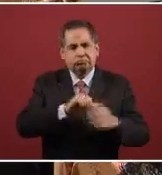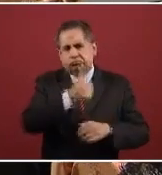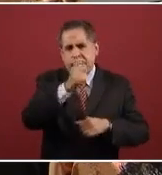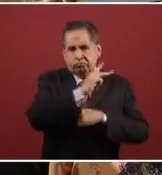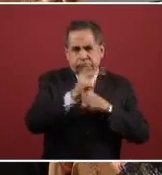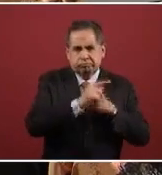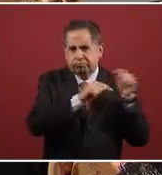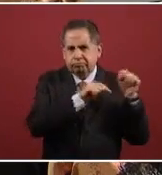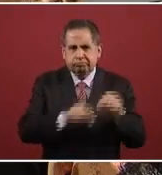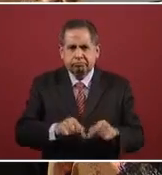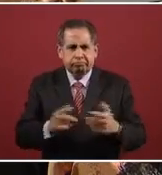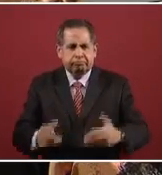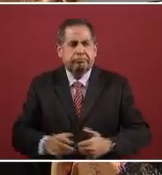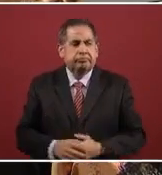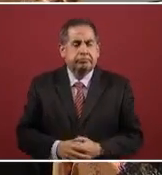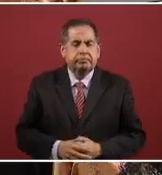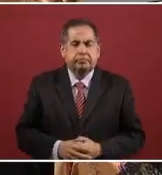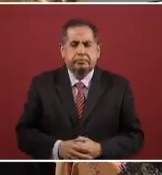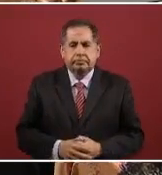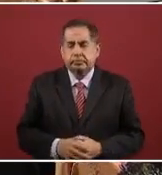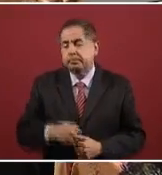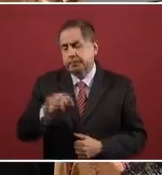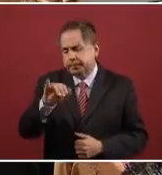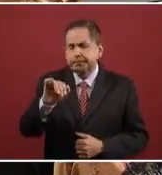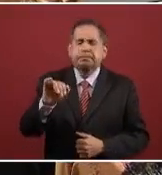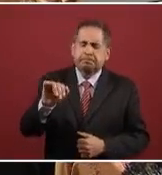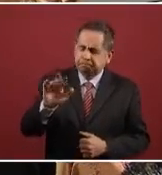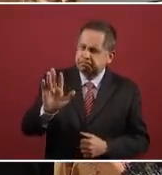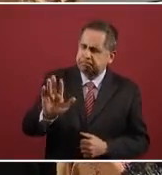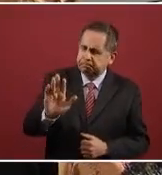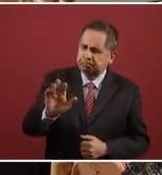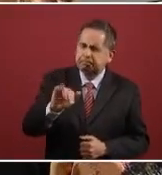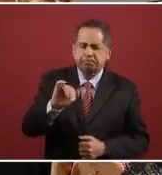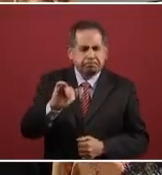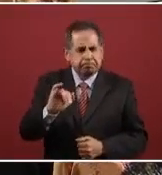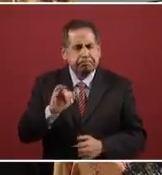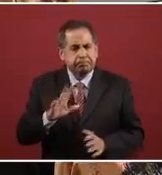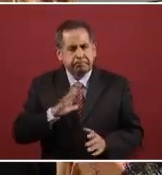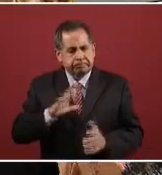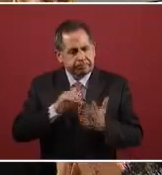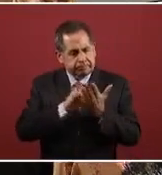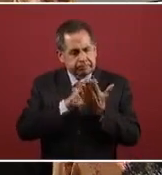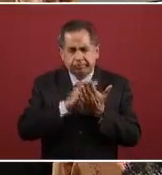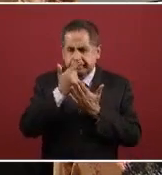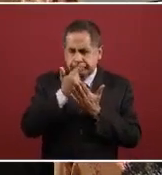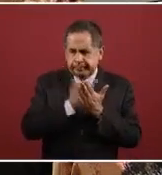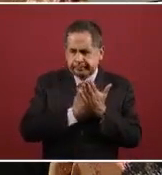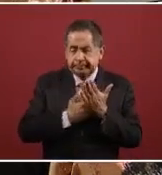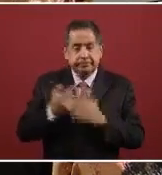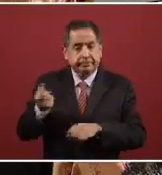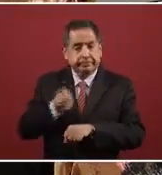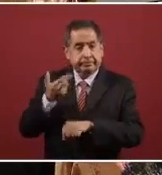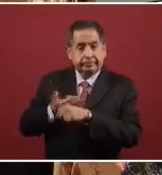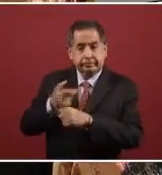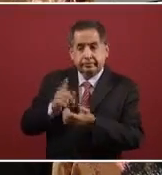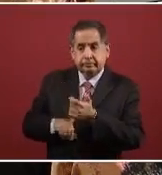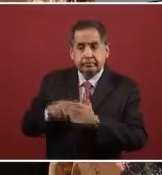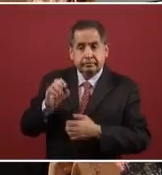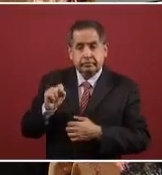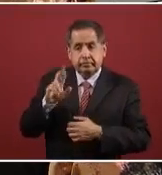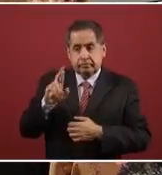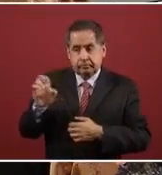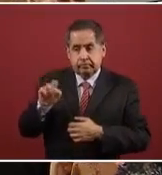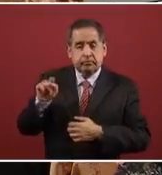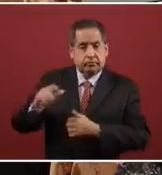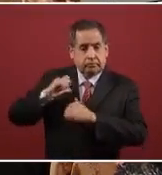México. Eso sí, efectivamente está conformándose desde la Secretaría de